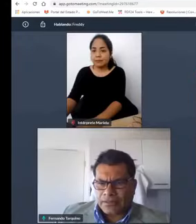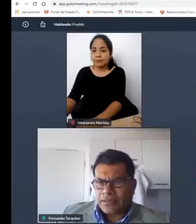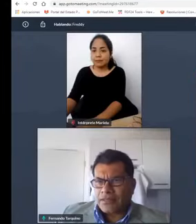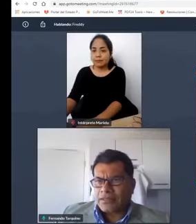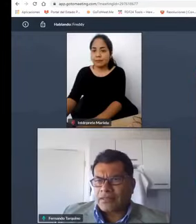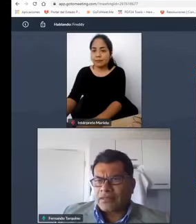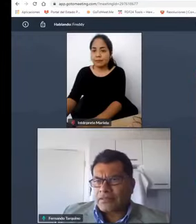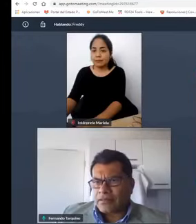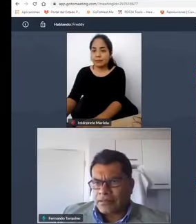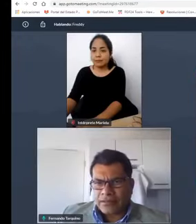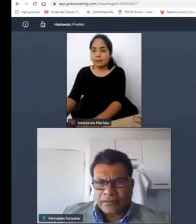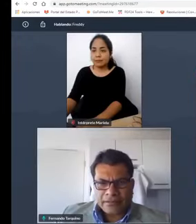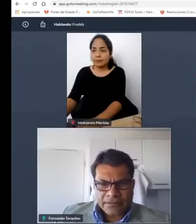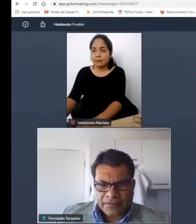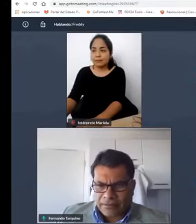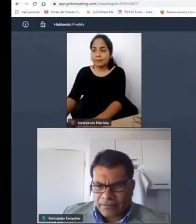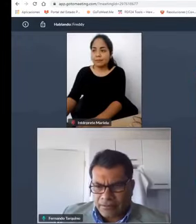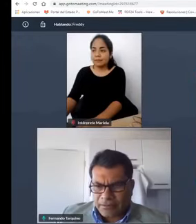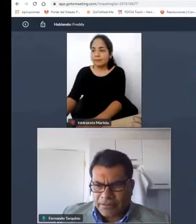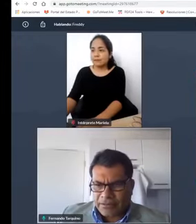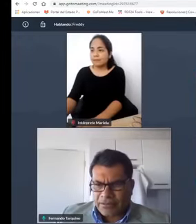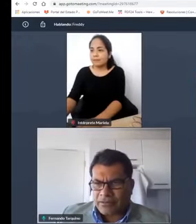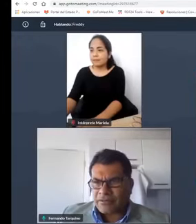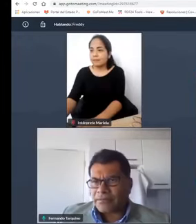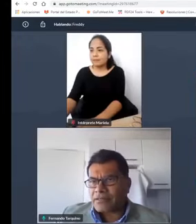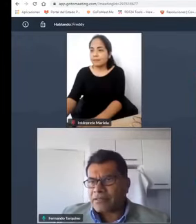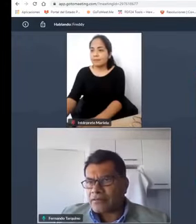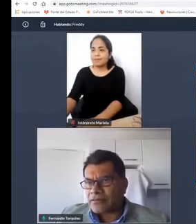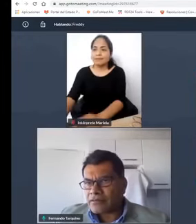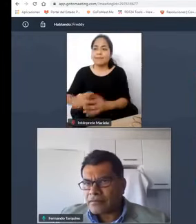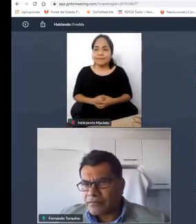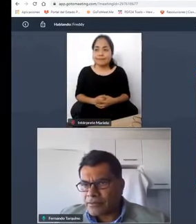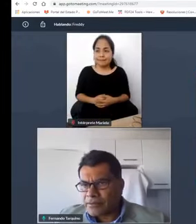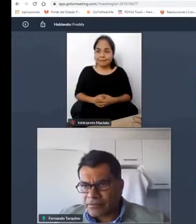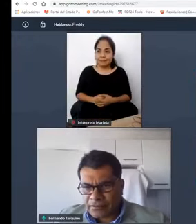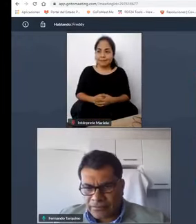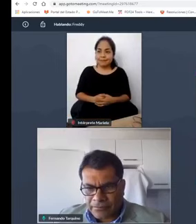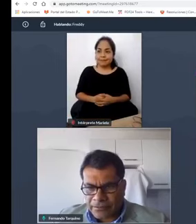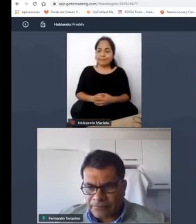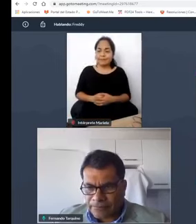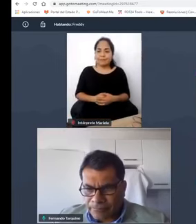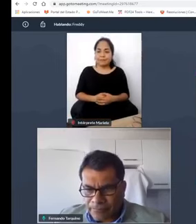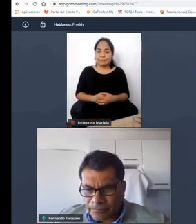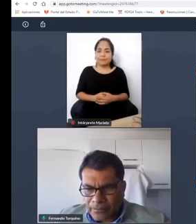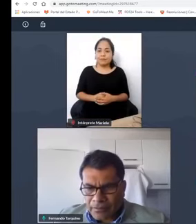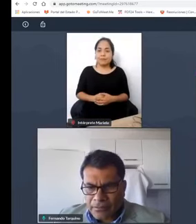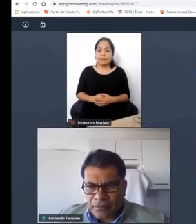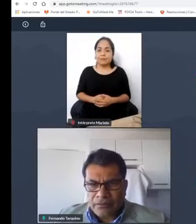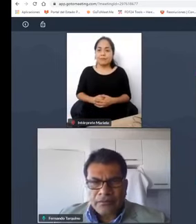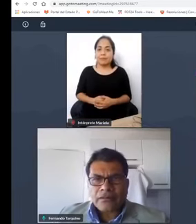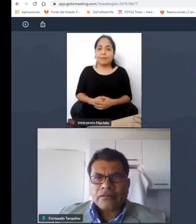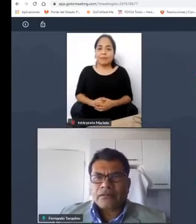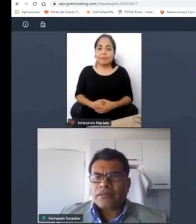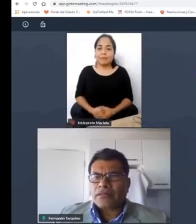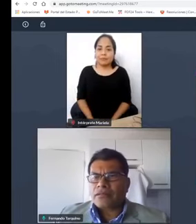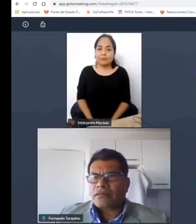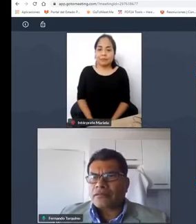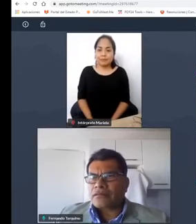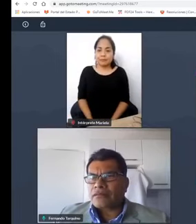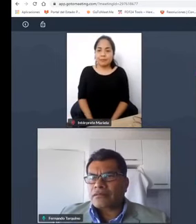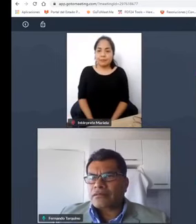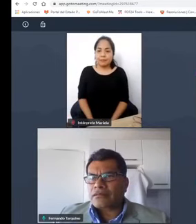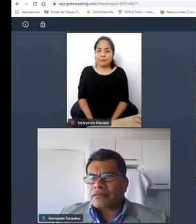el pase muy bien lo estamos viendo ya me están dando el pase un momento que voy a ya lo visualizamos